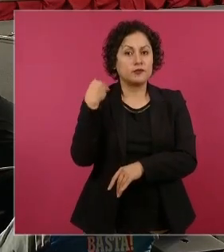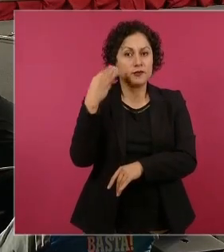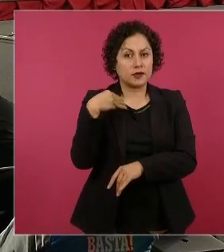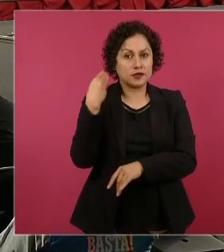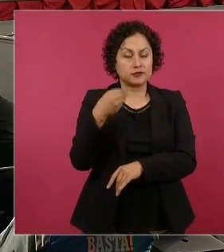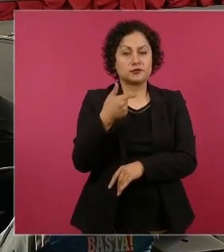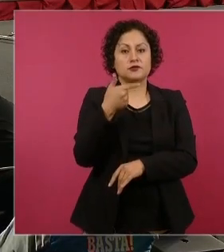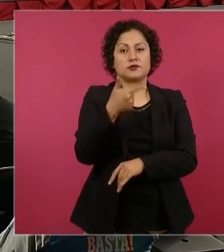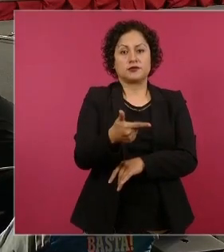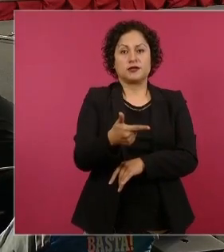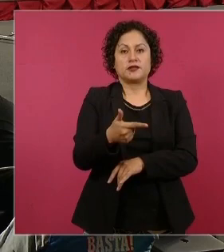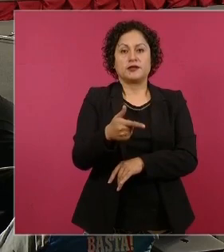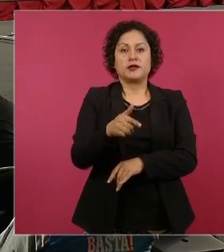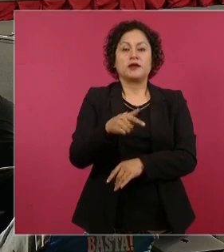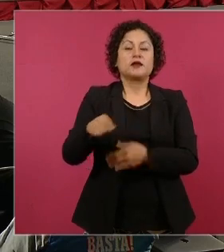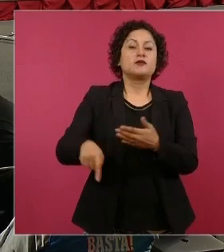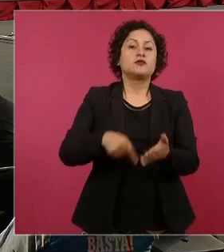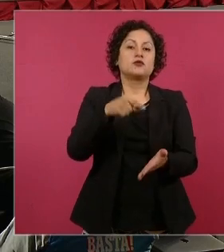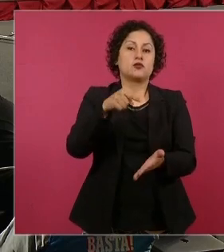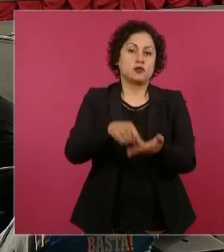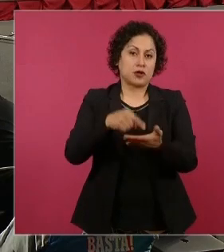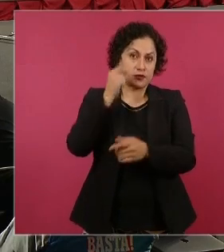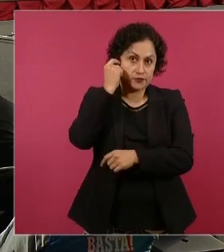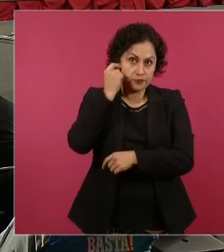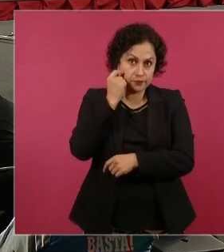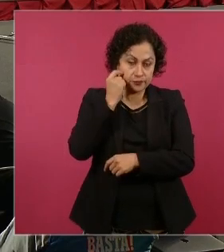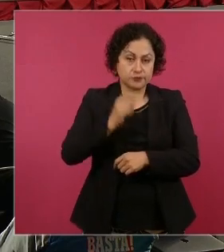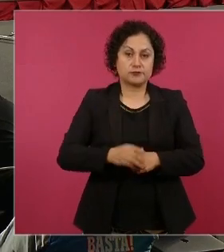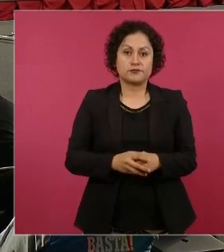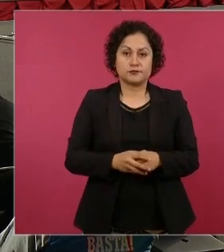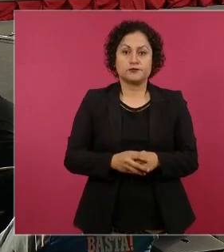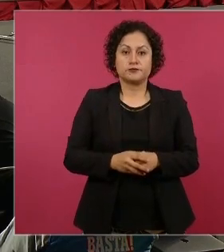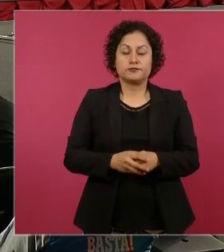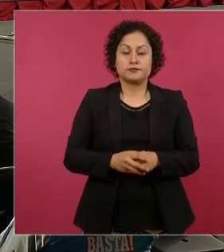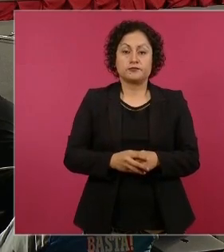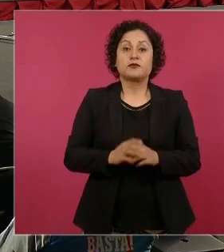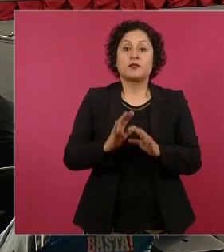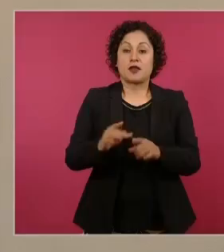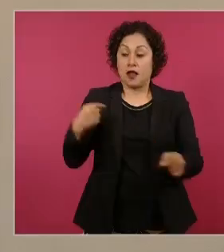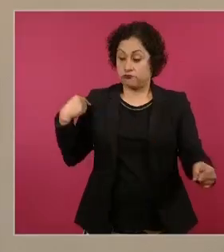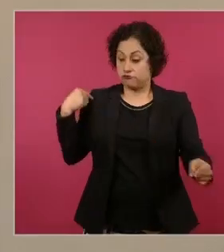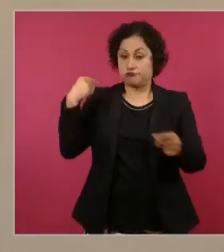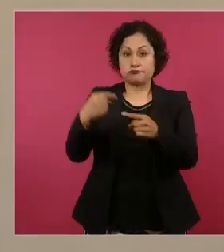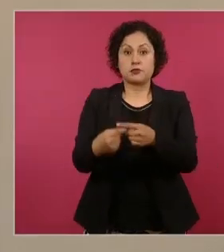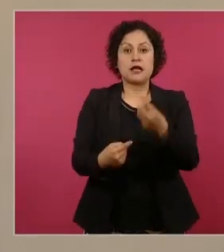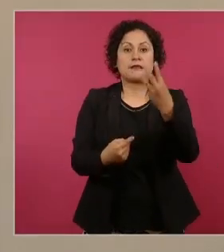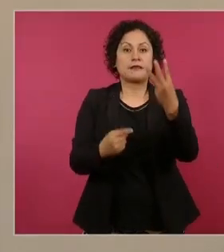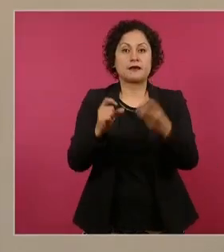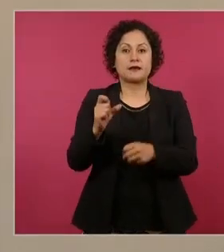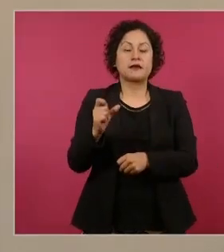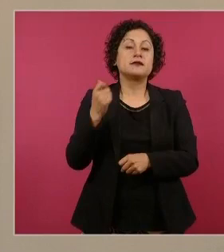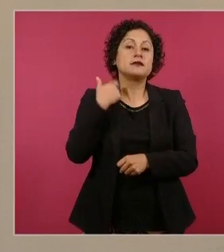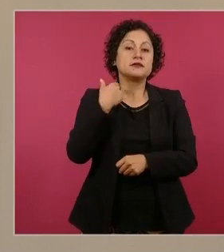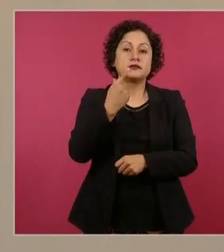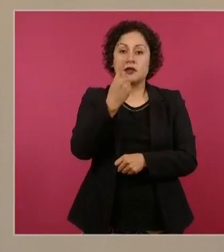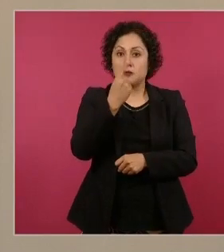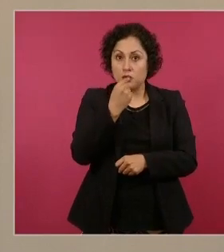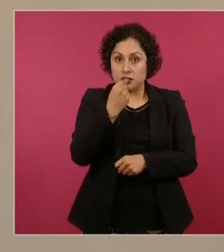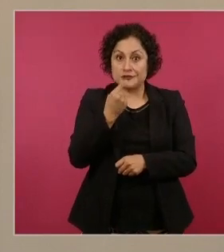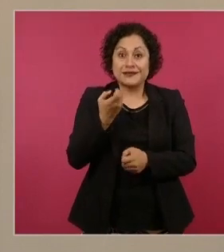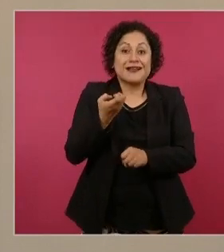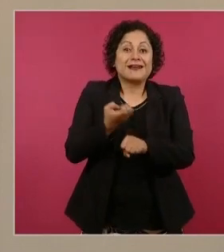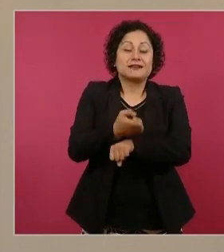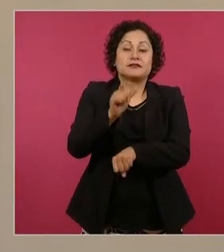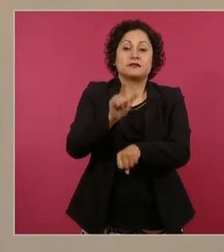Tixla, Guerrero. Hasta el momento ya son tres expolicías estatales los detenidos por estos hechos.